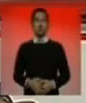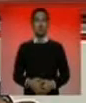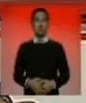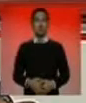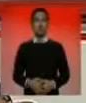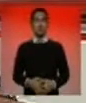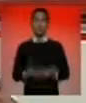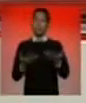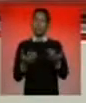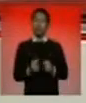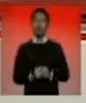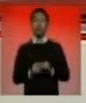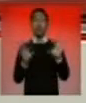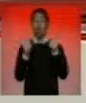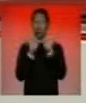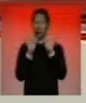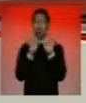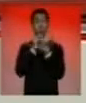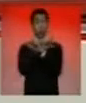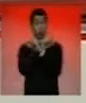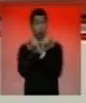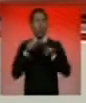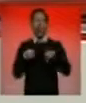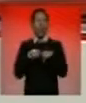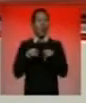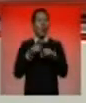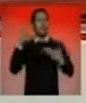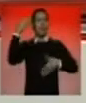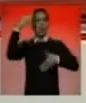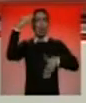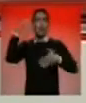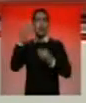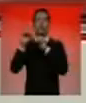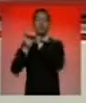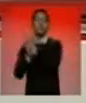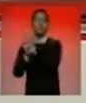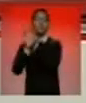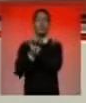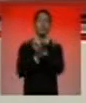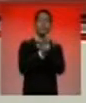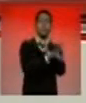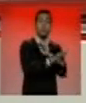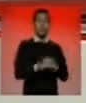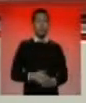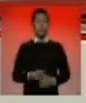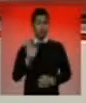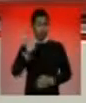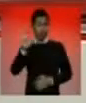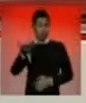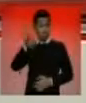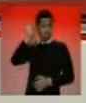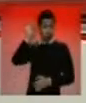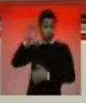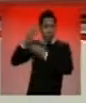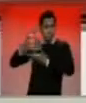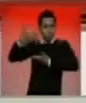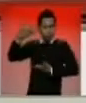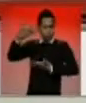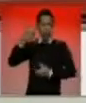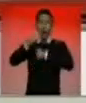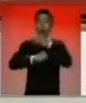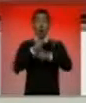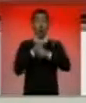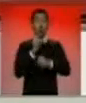Y no hay duda que las redes sociales también sirven de plataforma política. En las mismas encontramos un documento del año 2004, donde